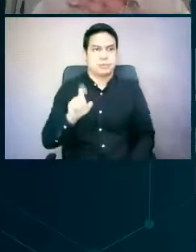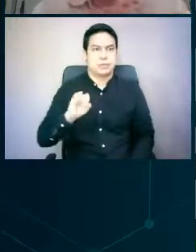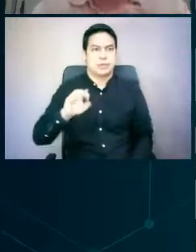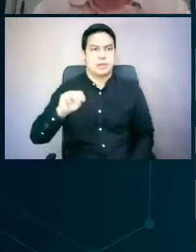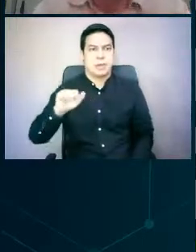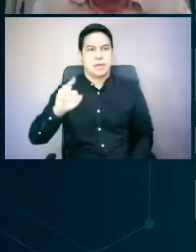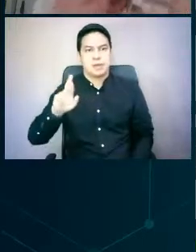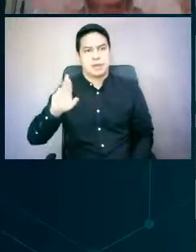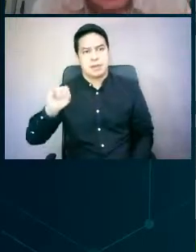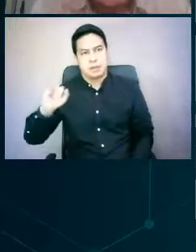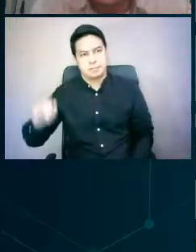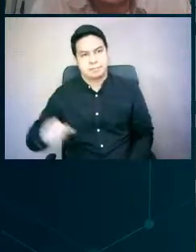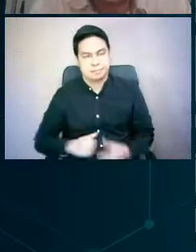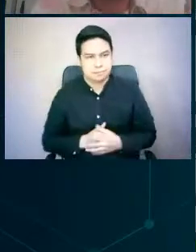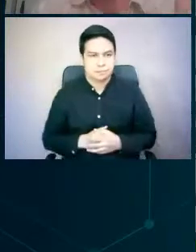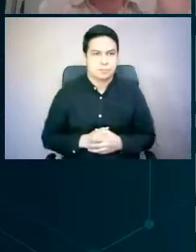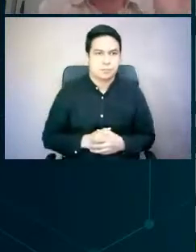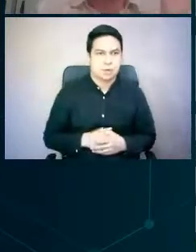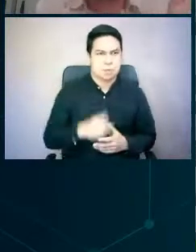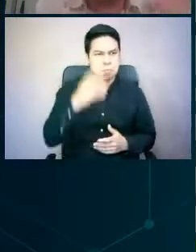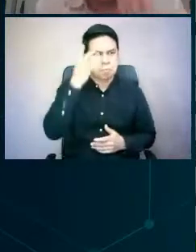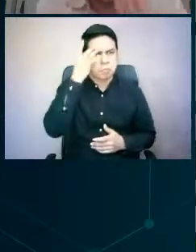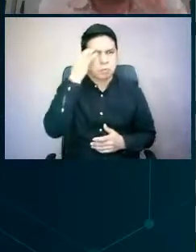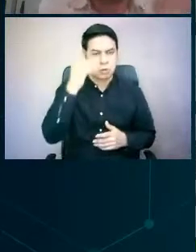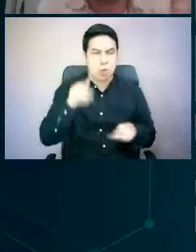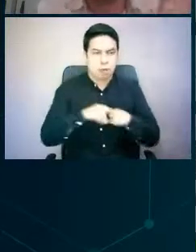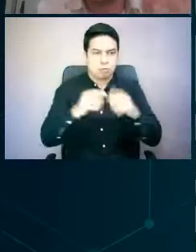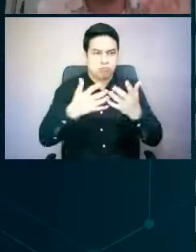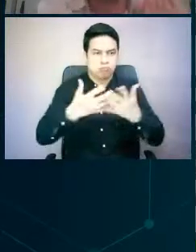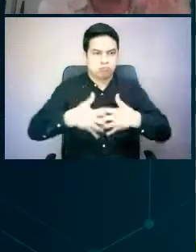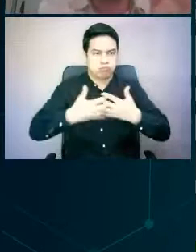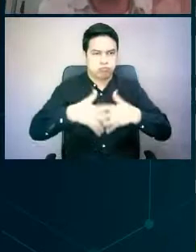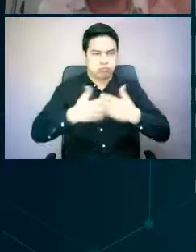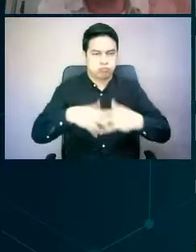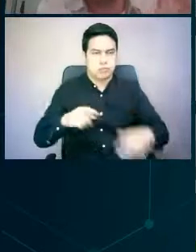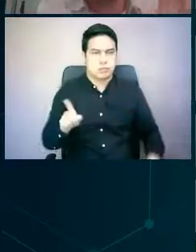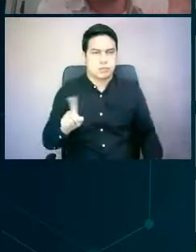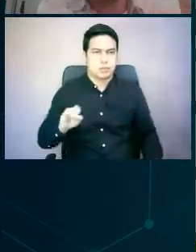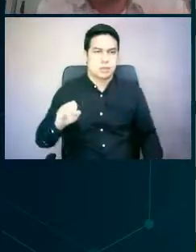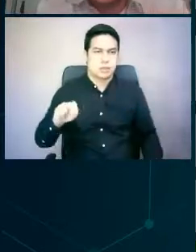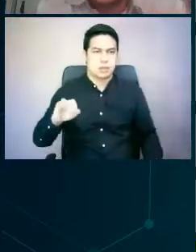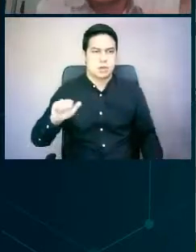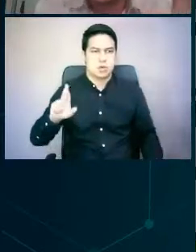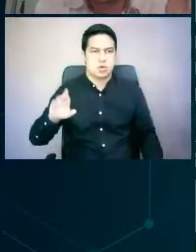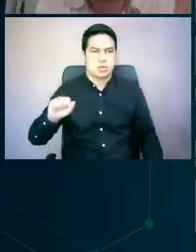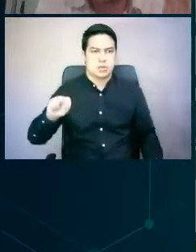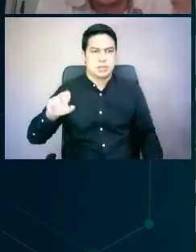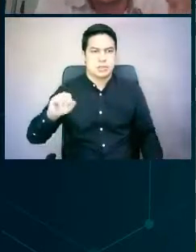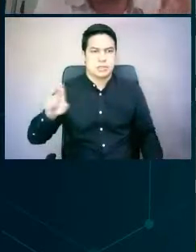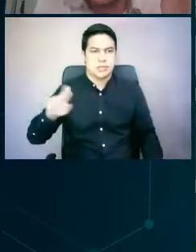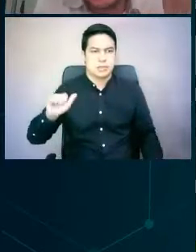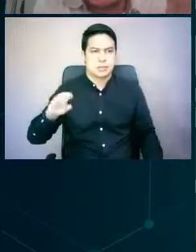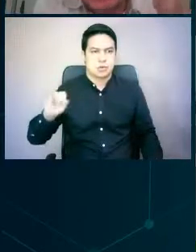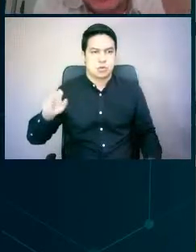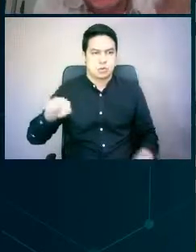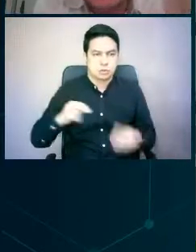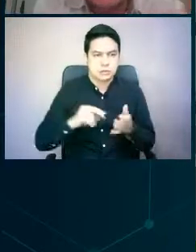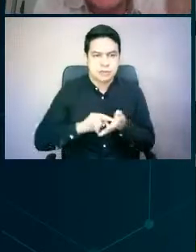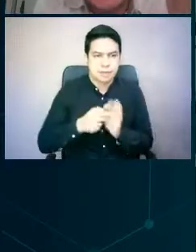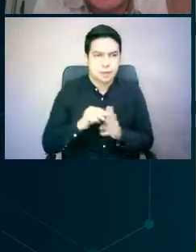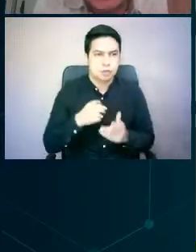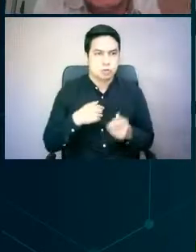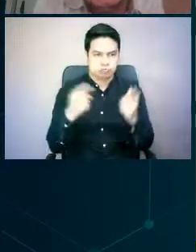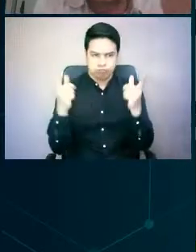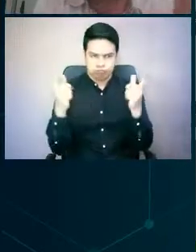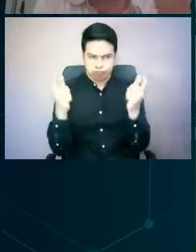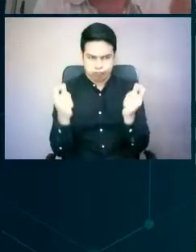de comunicación. ¿Por qué la sincronización? Porque como ustedes saben, esto es un cálculo fasorial. A la hora de yo hacer el cálculo, yo me tengo que